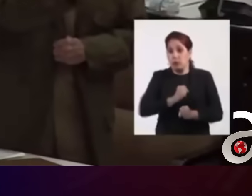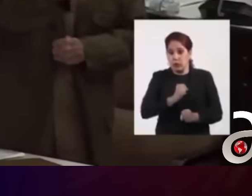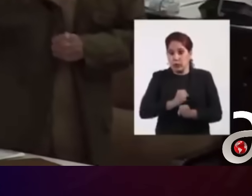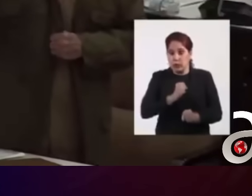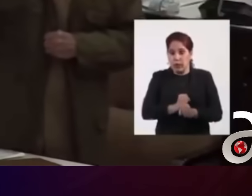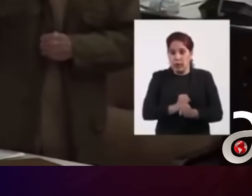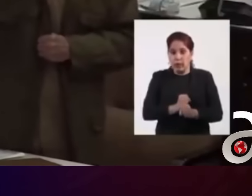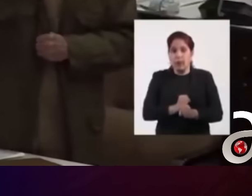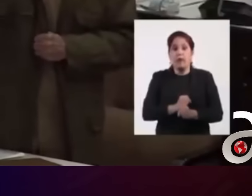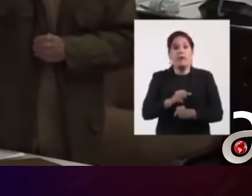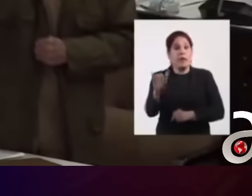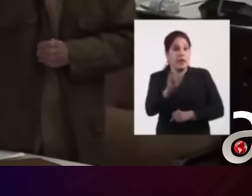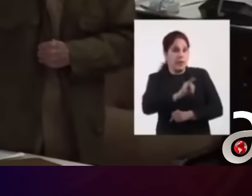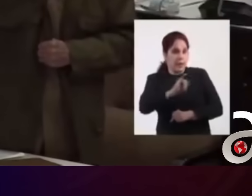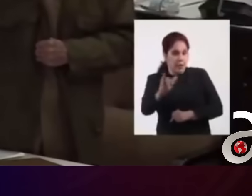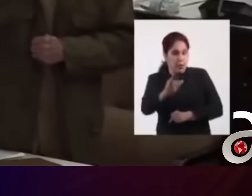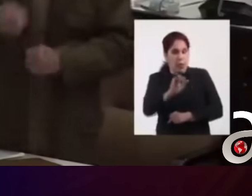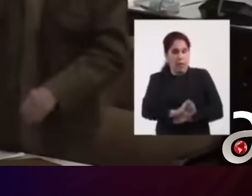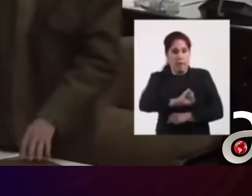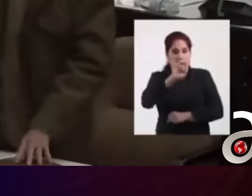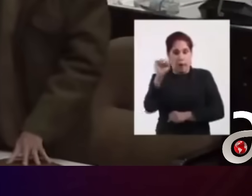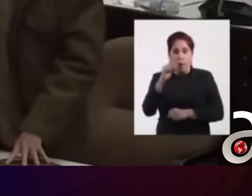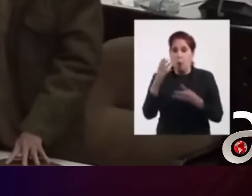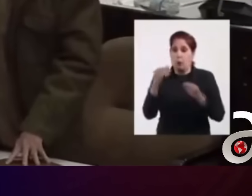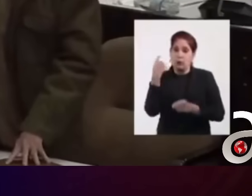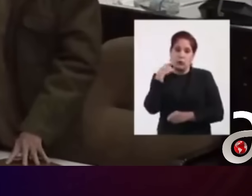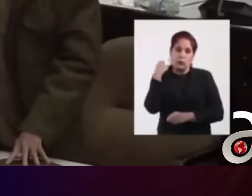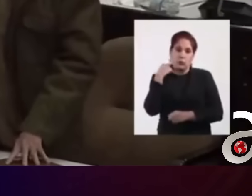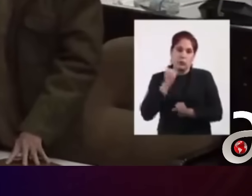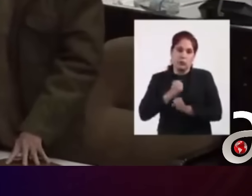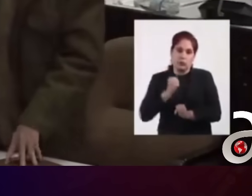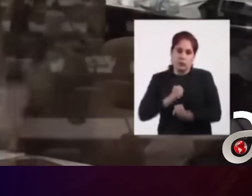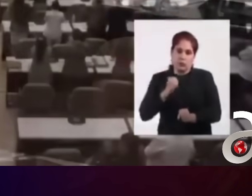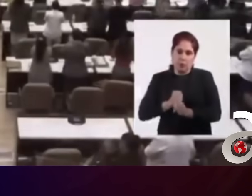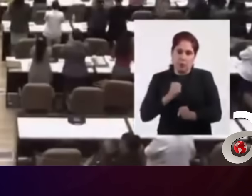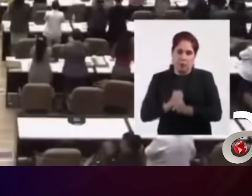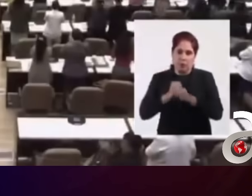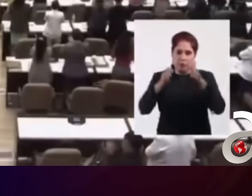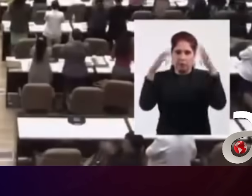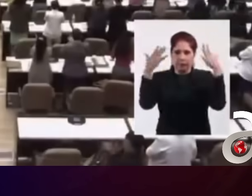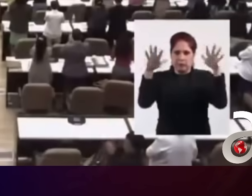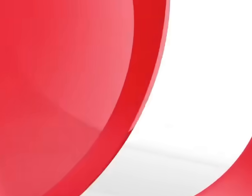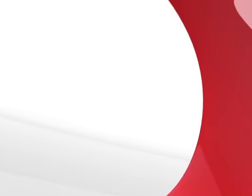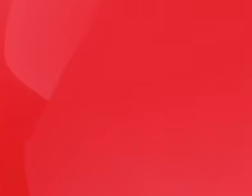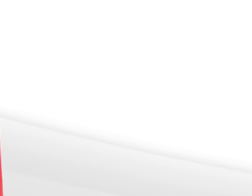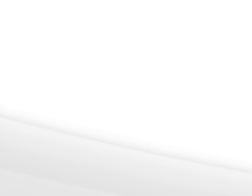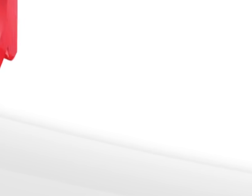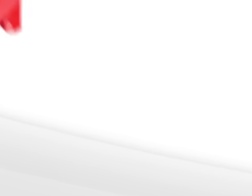problemas y desafíos que enfrenta la industria cubana a pesar de los intentos de reforma y revitalización.